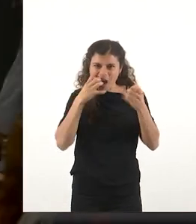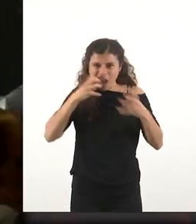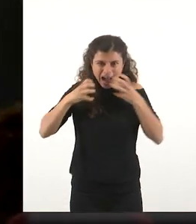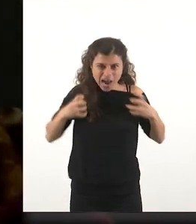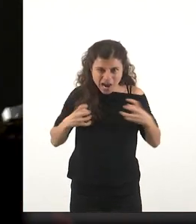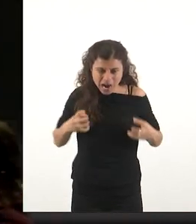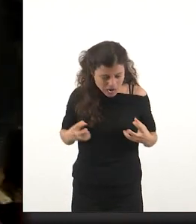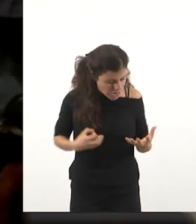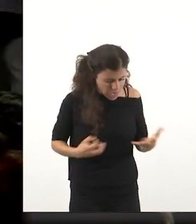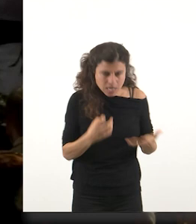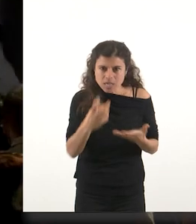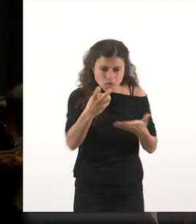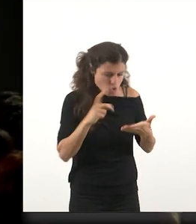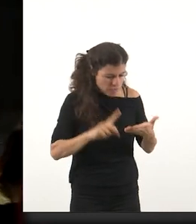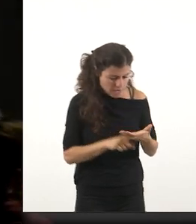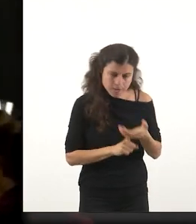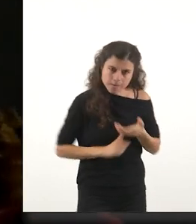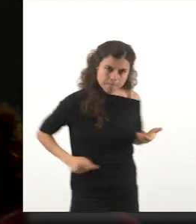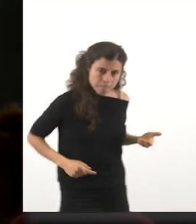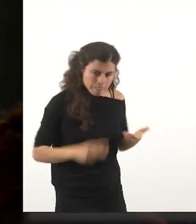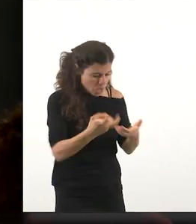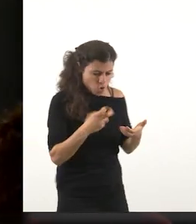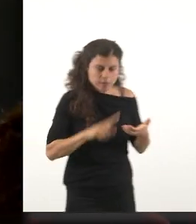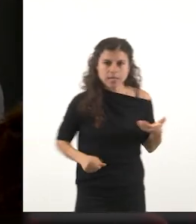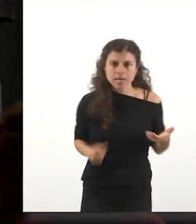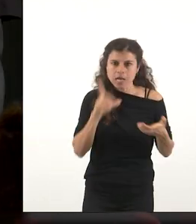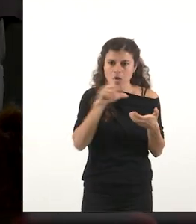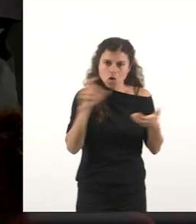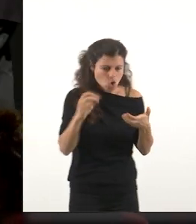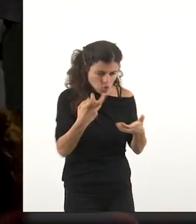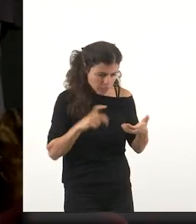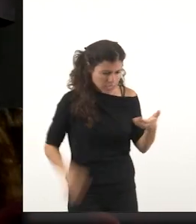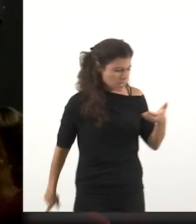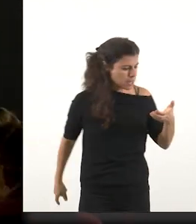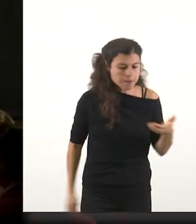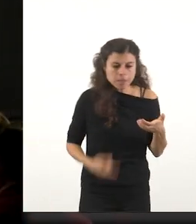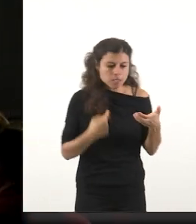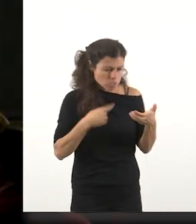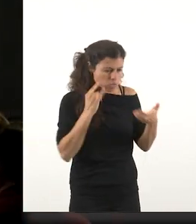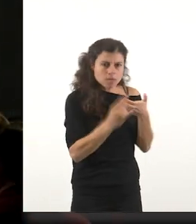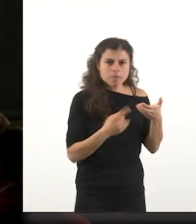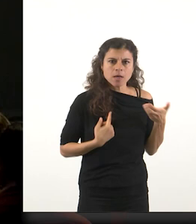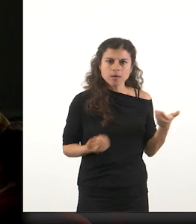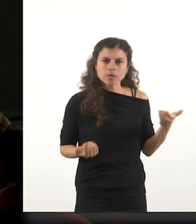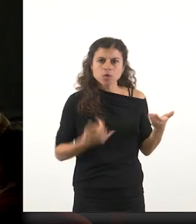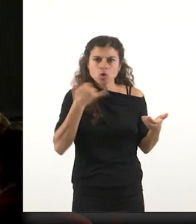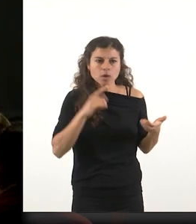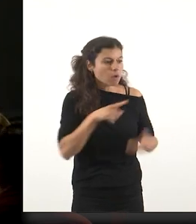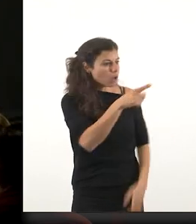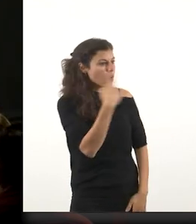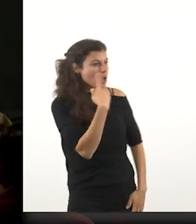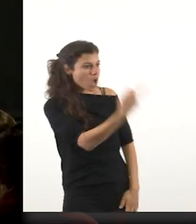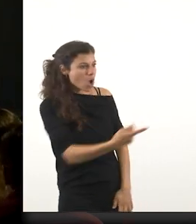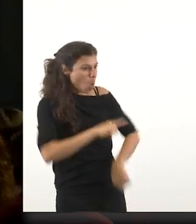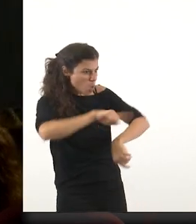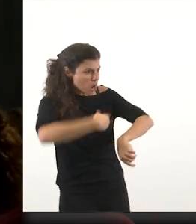Y no viene, colega. Y me cuelga el teléfono. Pero es que no es más importante que yo para que no me coja el puto teléfono a la primera. Joder, y ven a más despacio. Después de una hora y viene riéndose